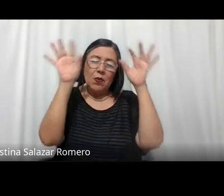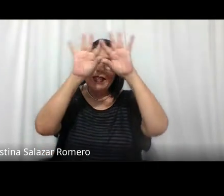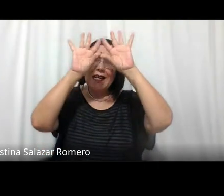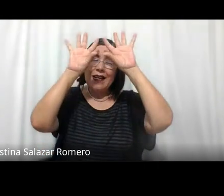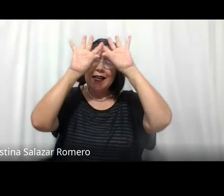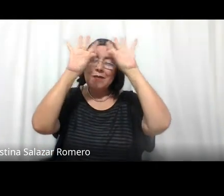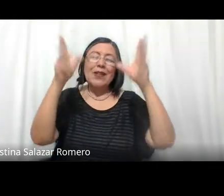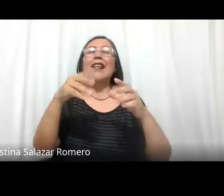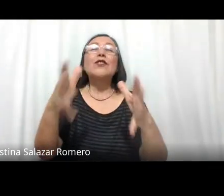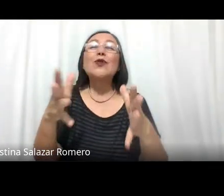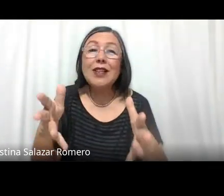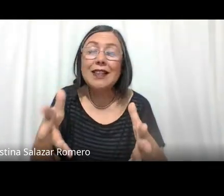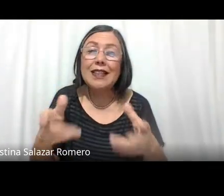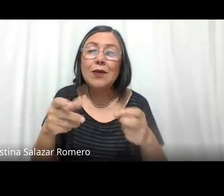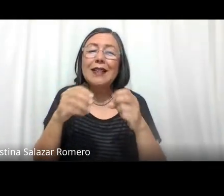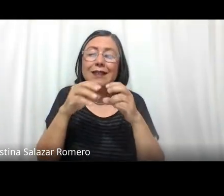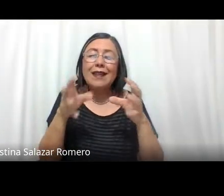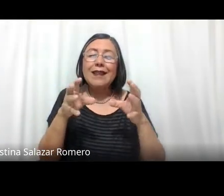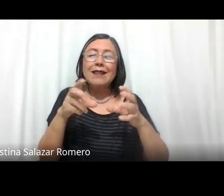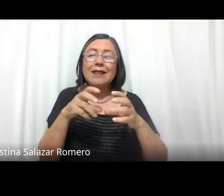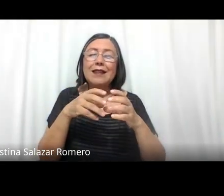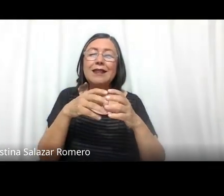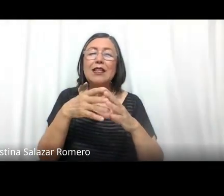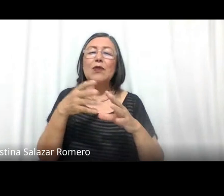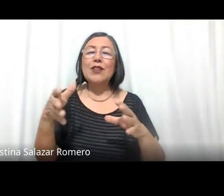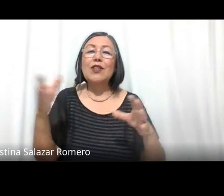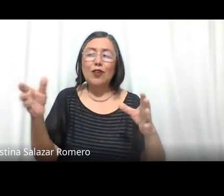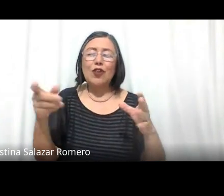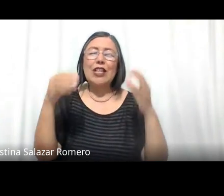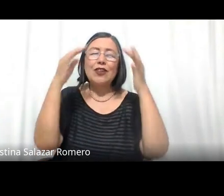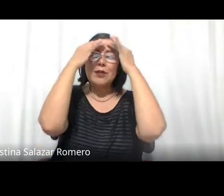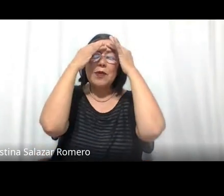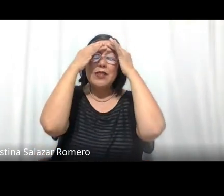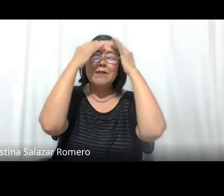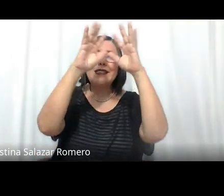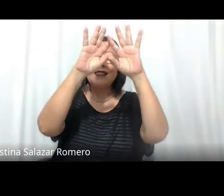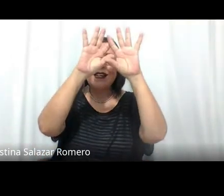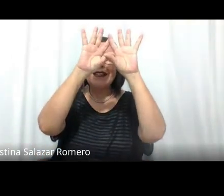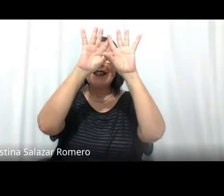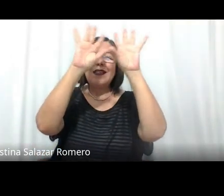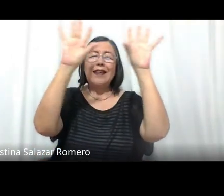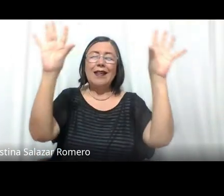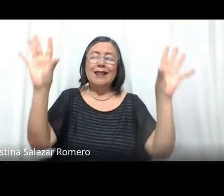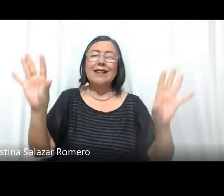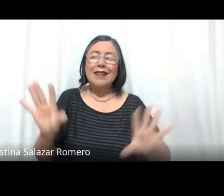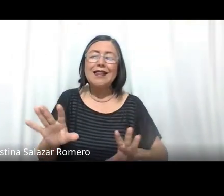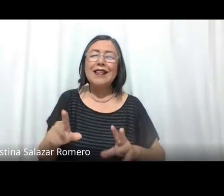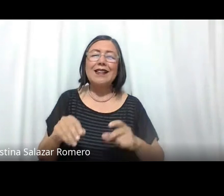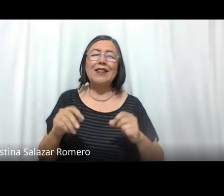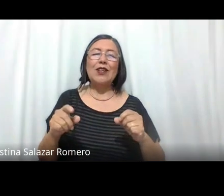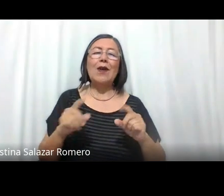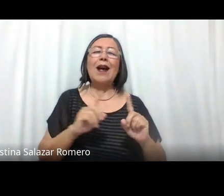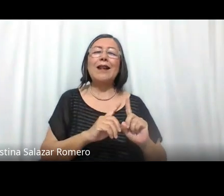me voy la estructura de la lengua de las señas tiene un orden cronológico, entonces me voy a imaginar esa